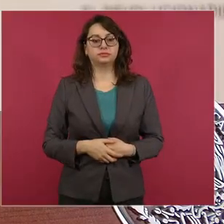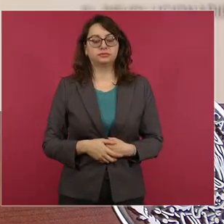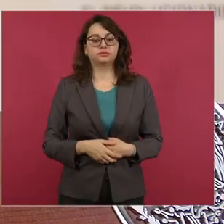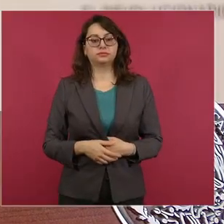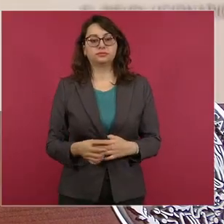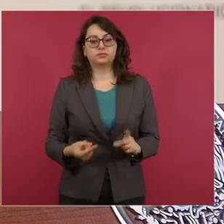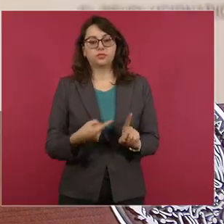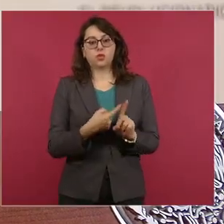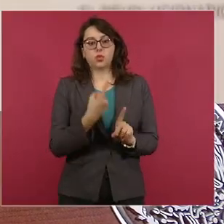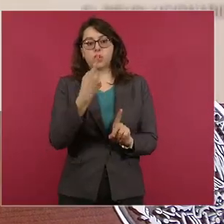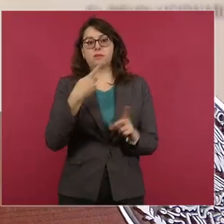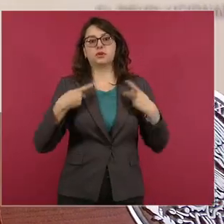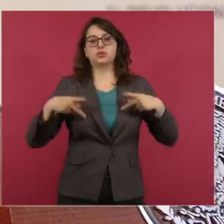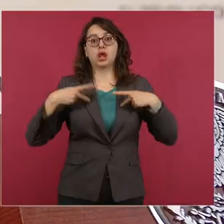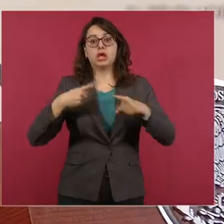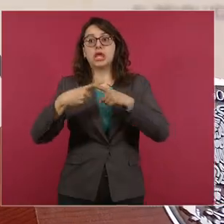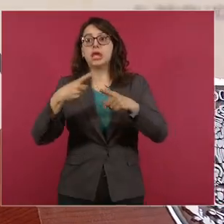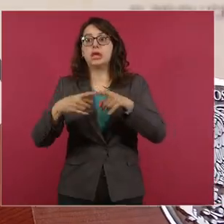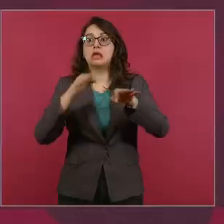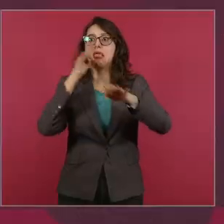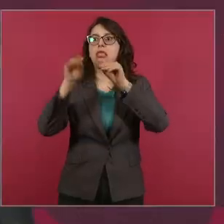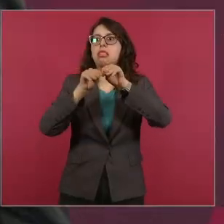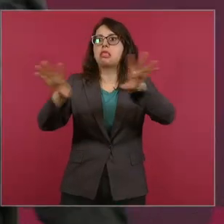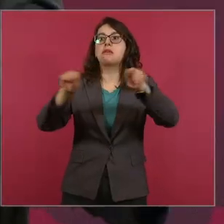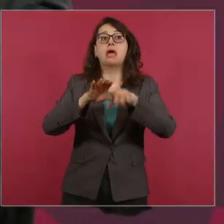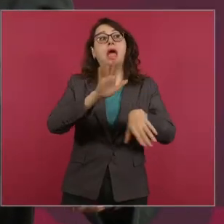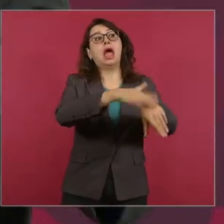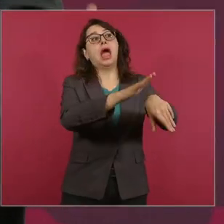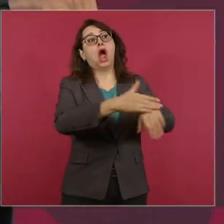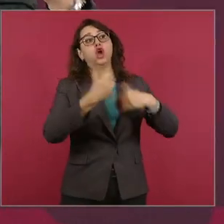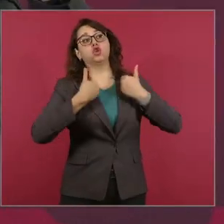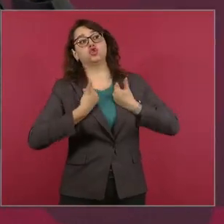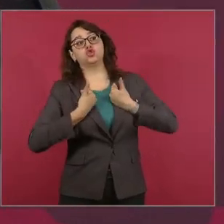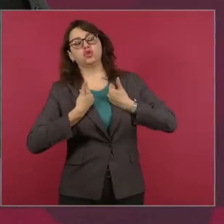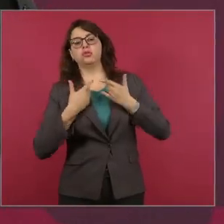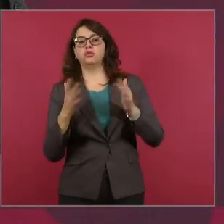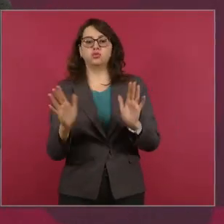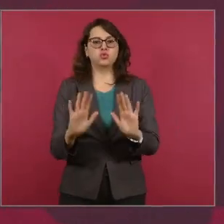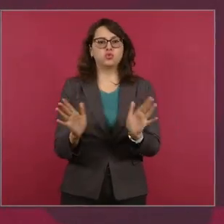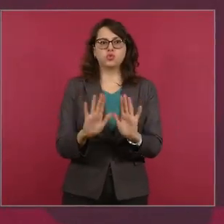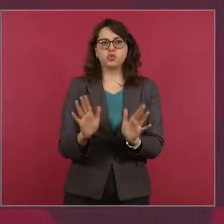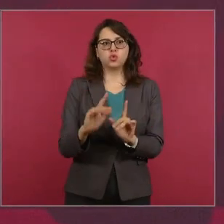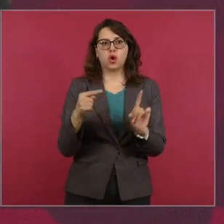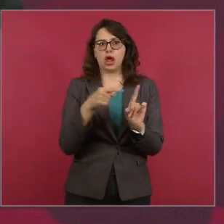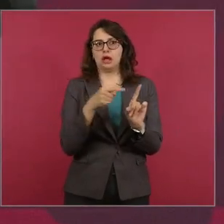algo nada más así menor ha hecho cosas